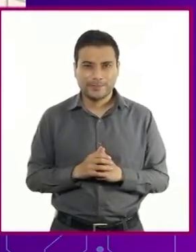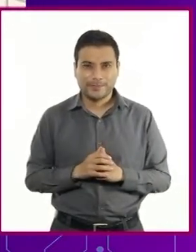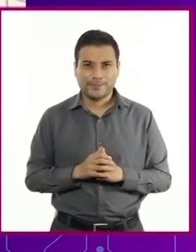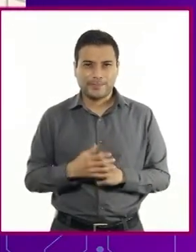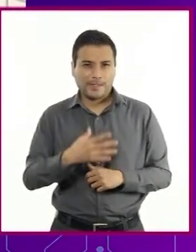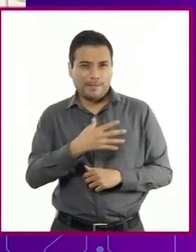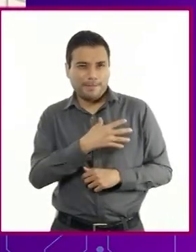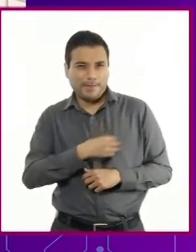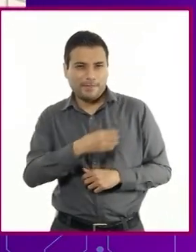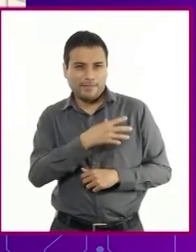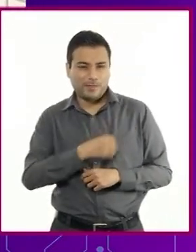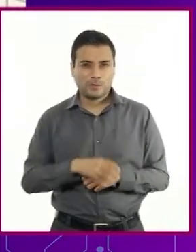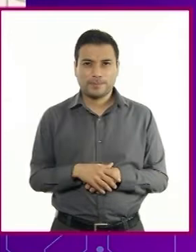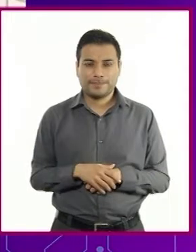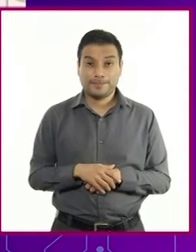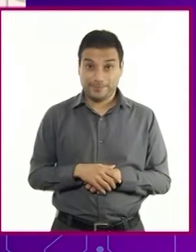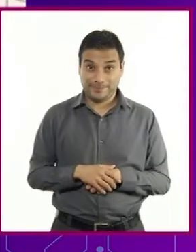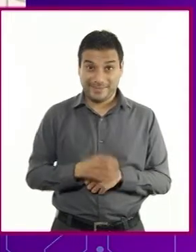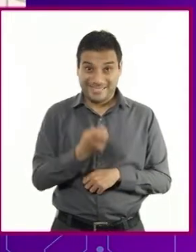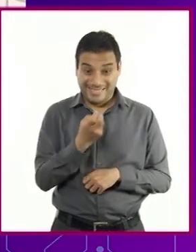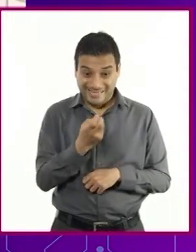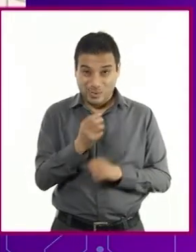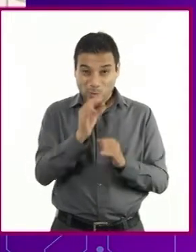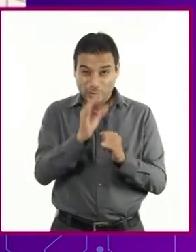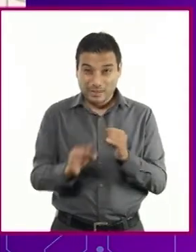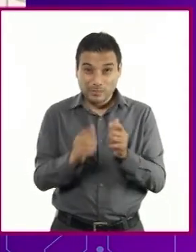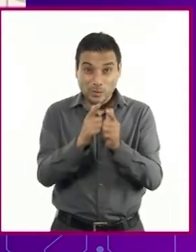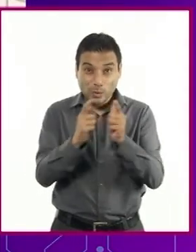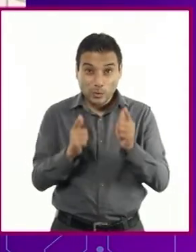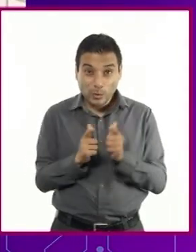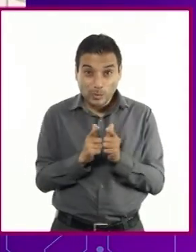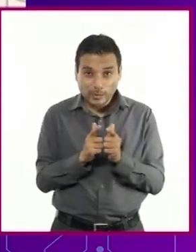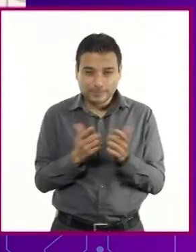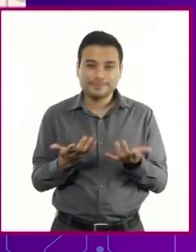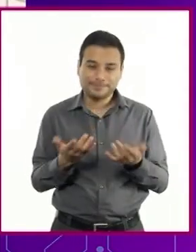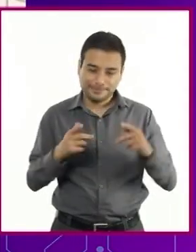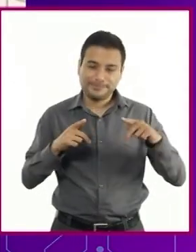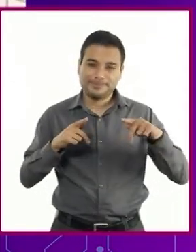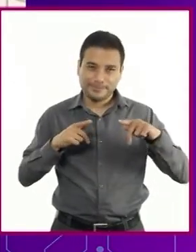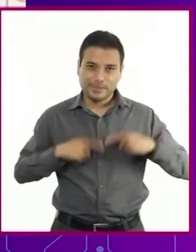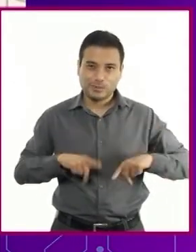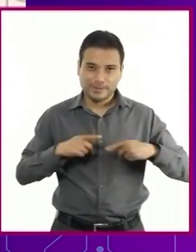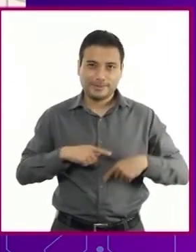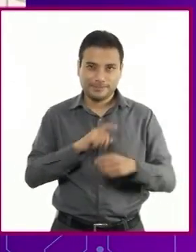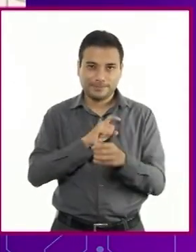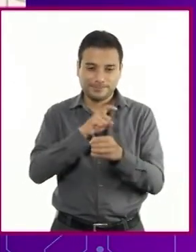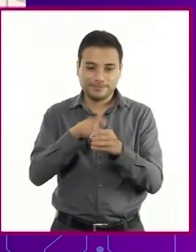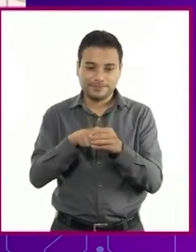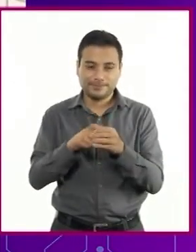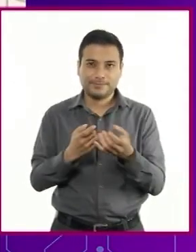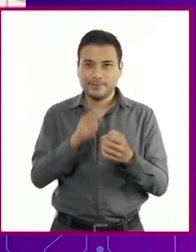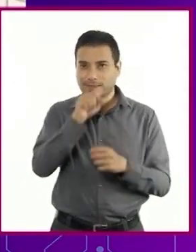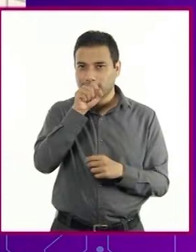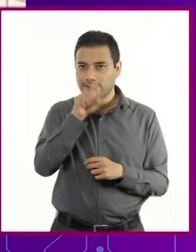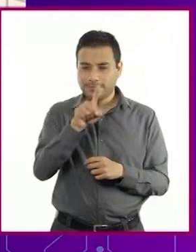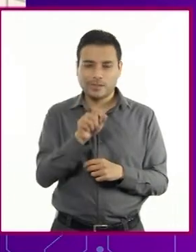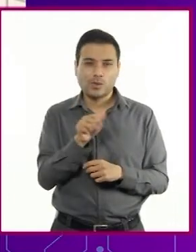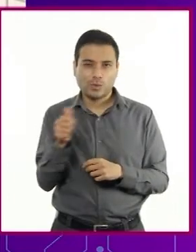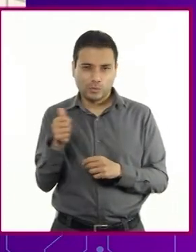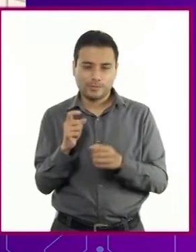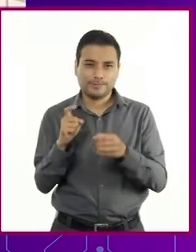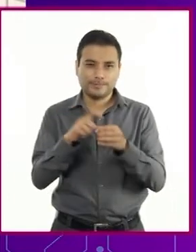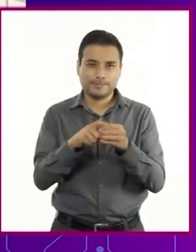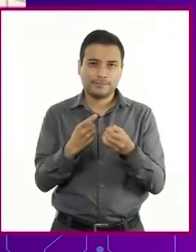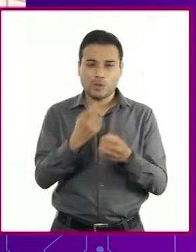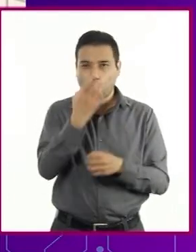mamíferos, siendo en este último grupo en el que se incluye al ser humano junto a otros organismos como